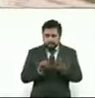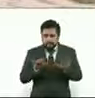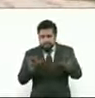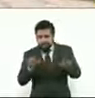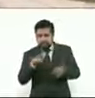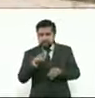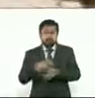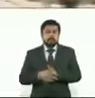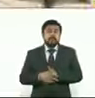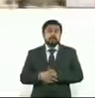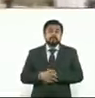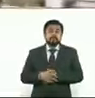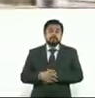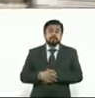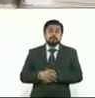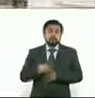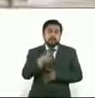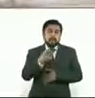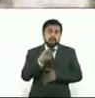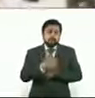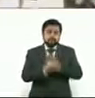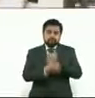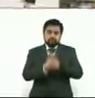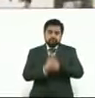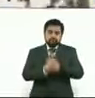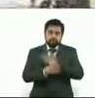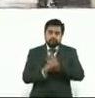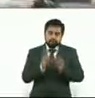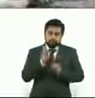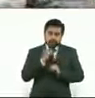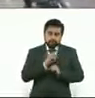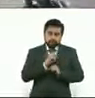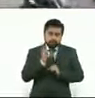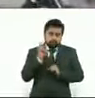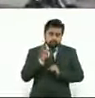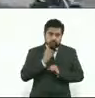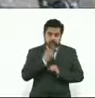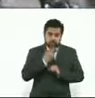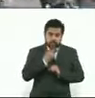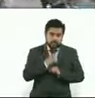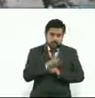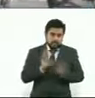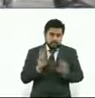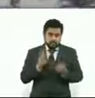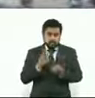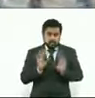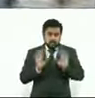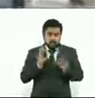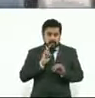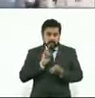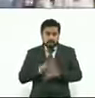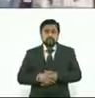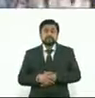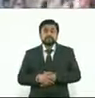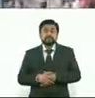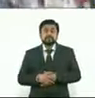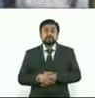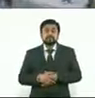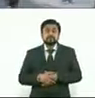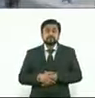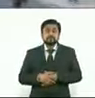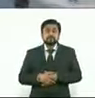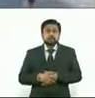por lo pronto por el primer lugar. Y me parece que los rostros, por lo menos Henry, Benjamín, pues en este